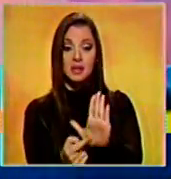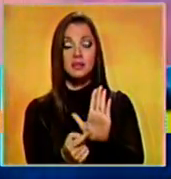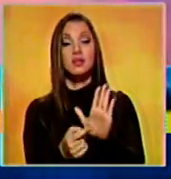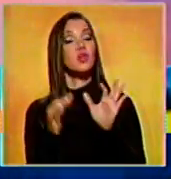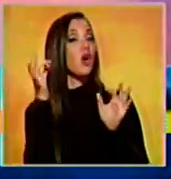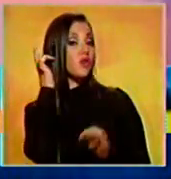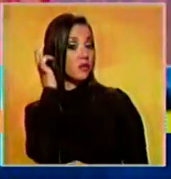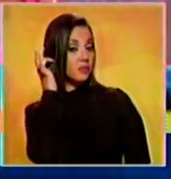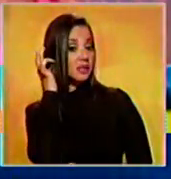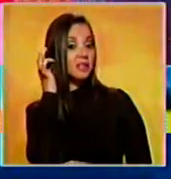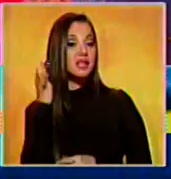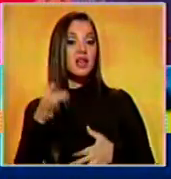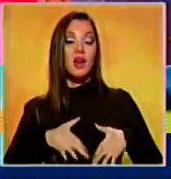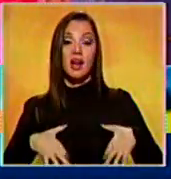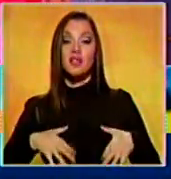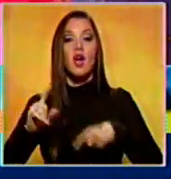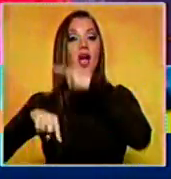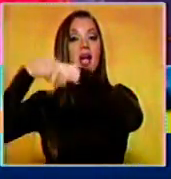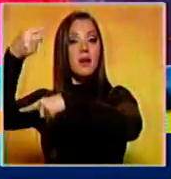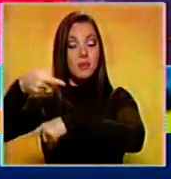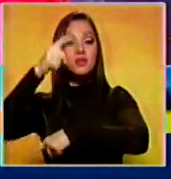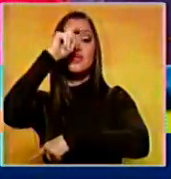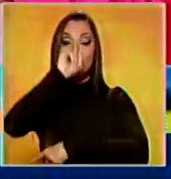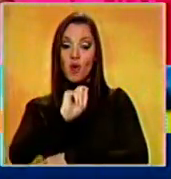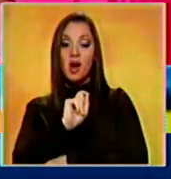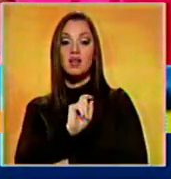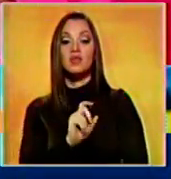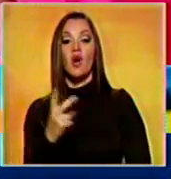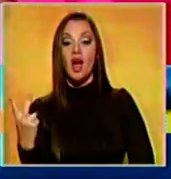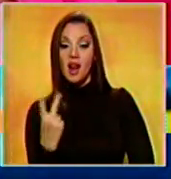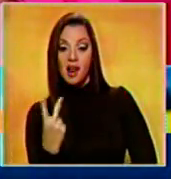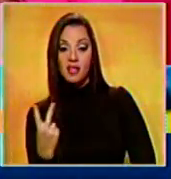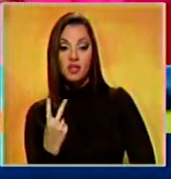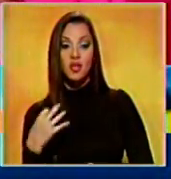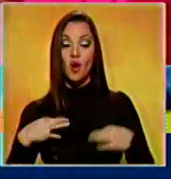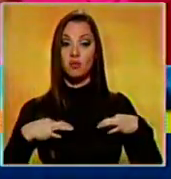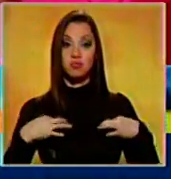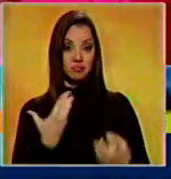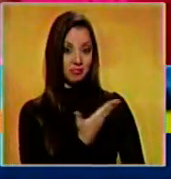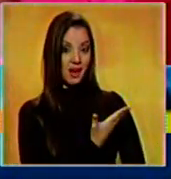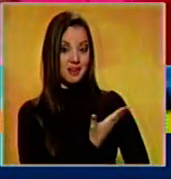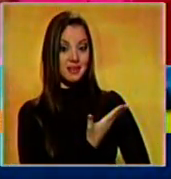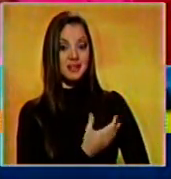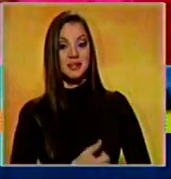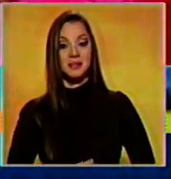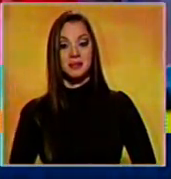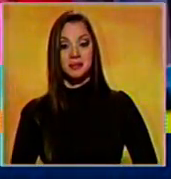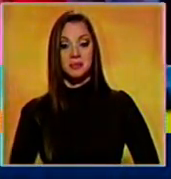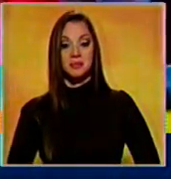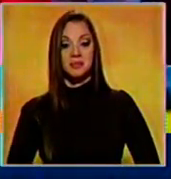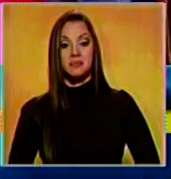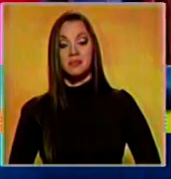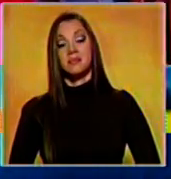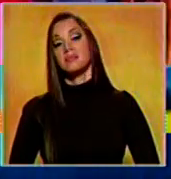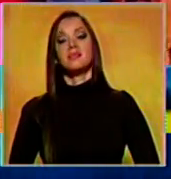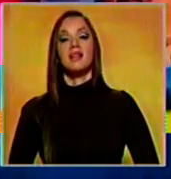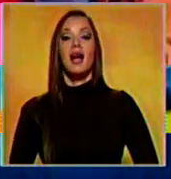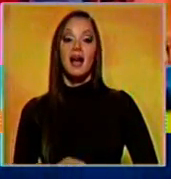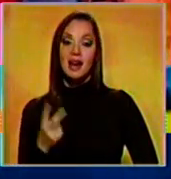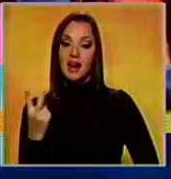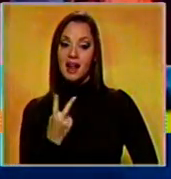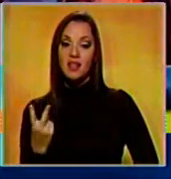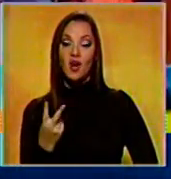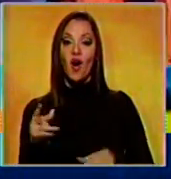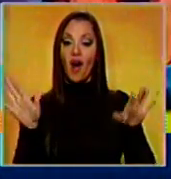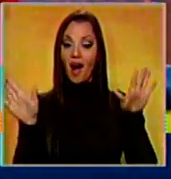femenino interior para el próximo año, así como sus dos piezas estrellas que lucieron Adriana Lima y Alejandra Ambrosio,